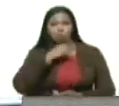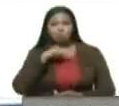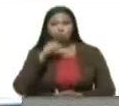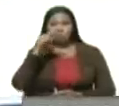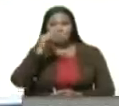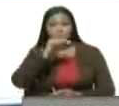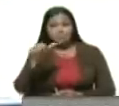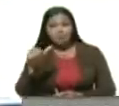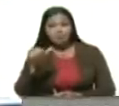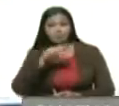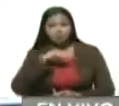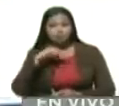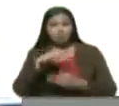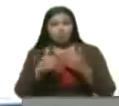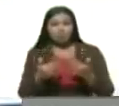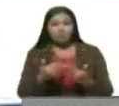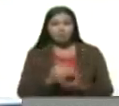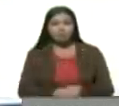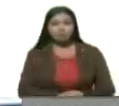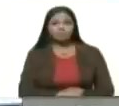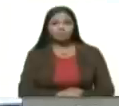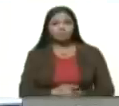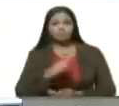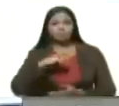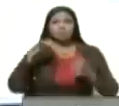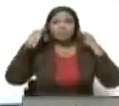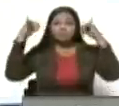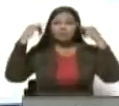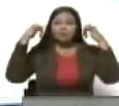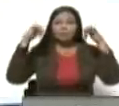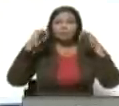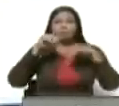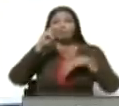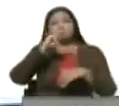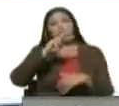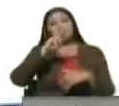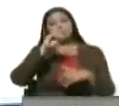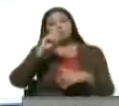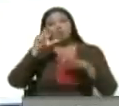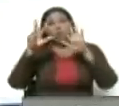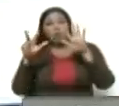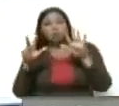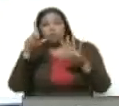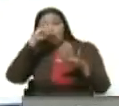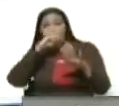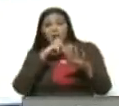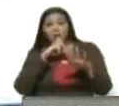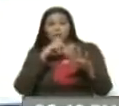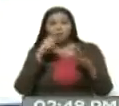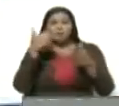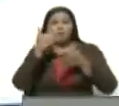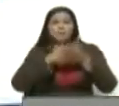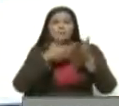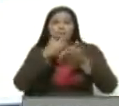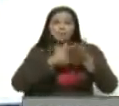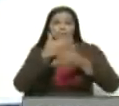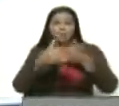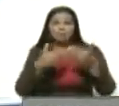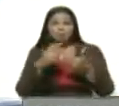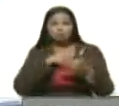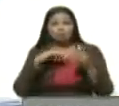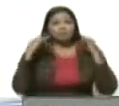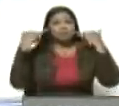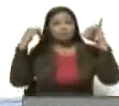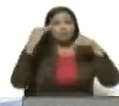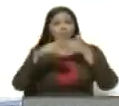semana donde se celebraron los 208 años de la Batalla de la Victoria. Y qué manera de